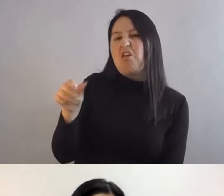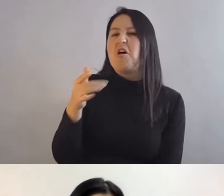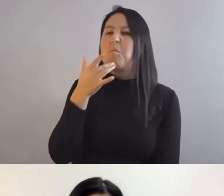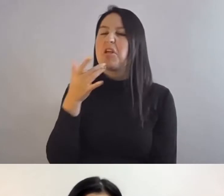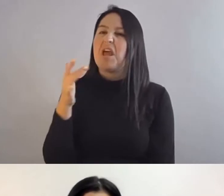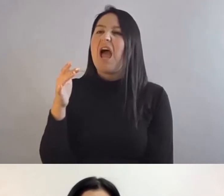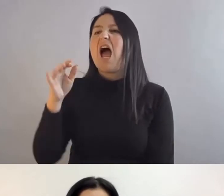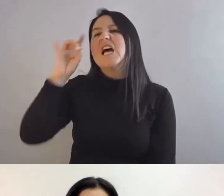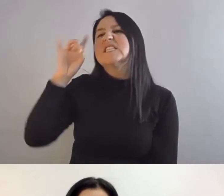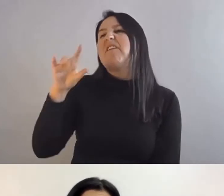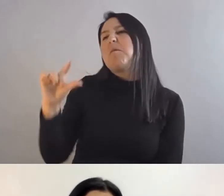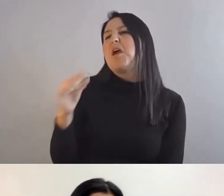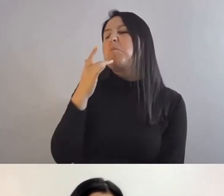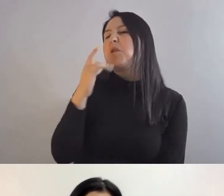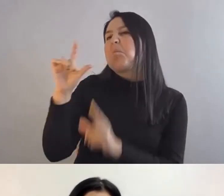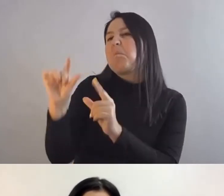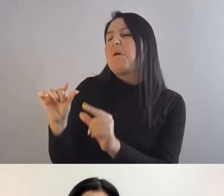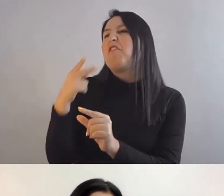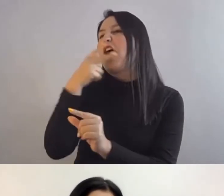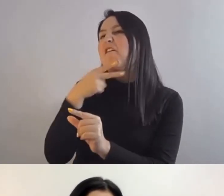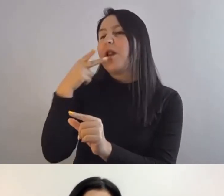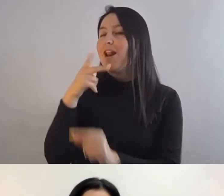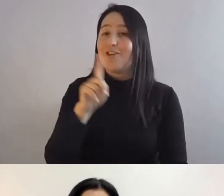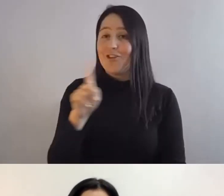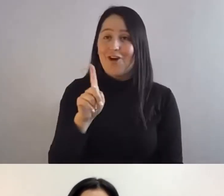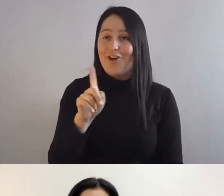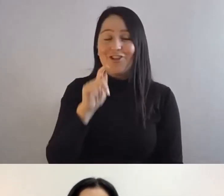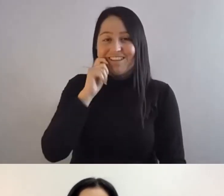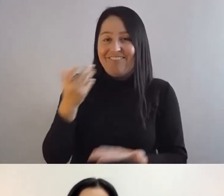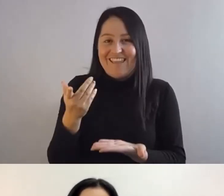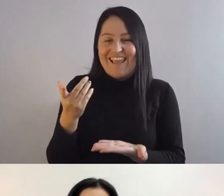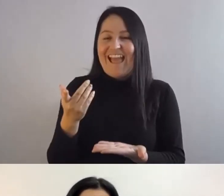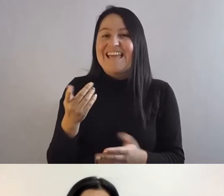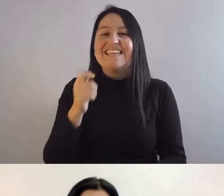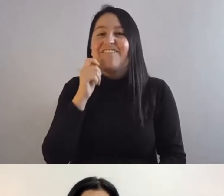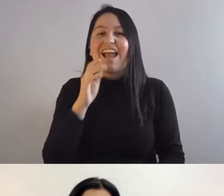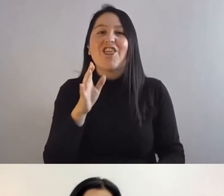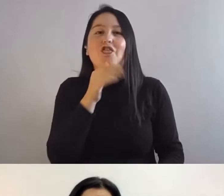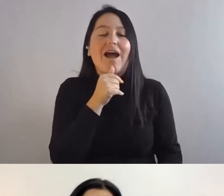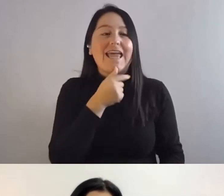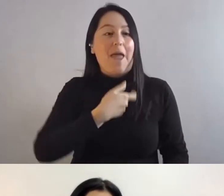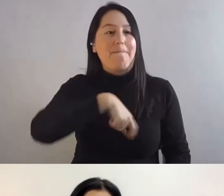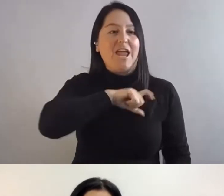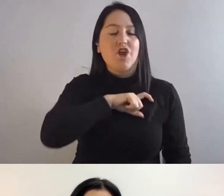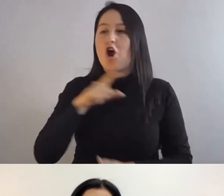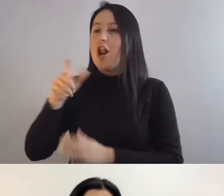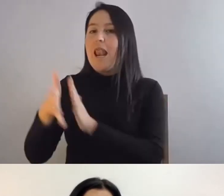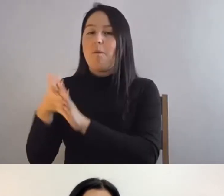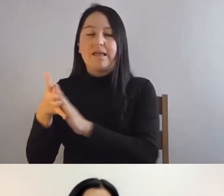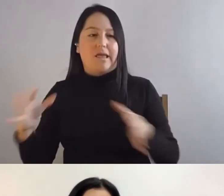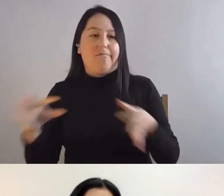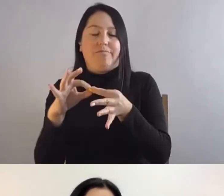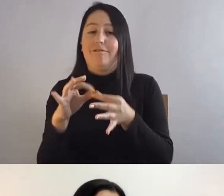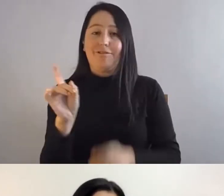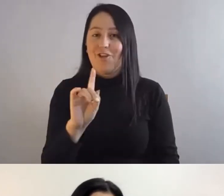no significa eso, sino que no hay una seña para esa palabra en el español, pero eso no significa que cognitivamente sea una lengua pobre, o las personas